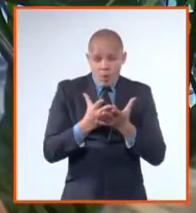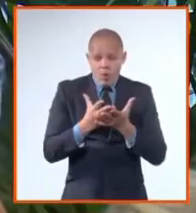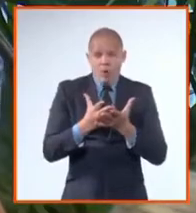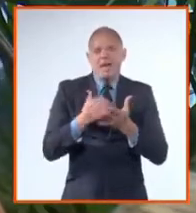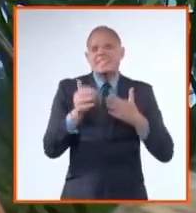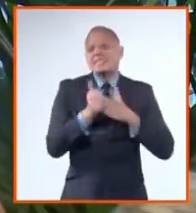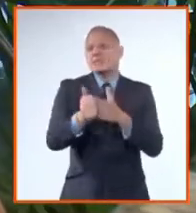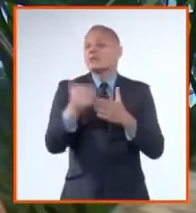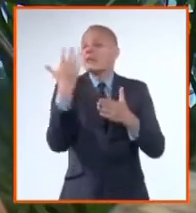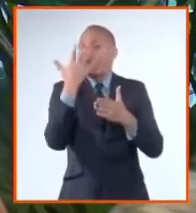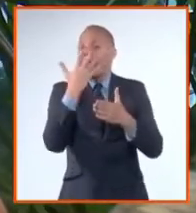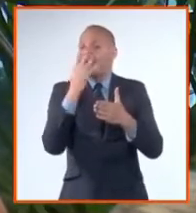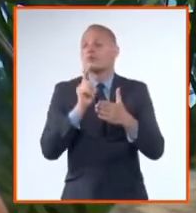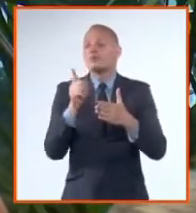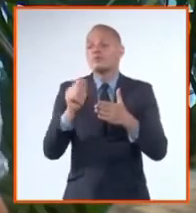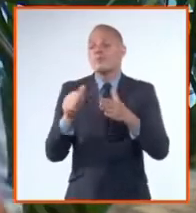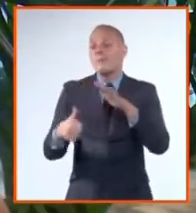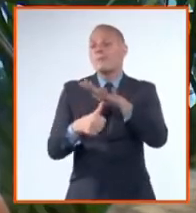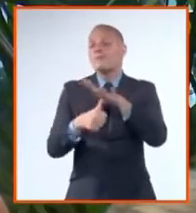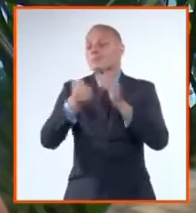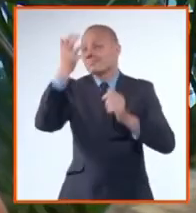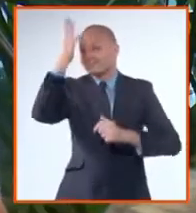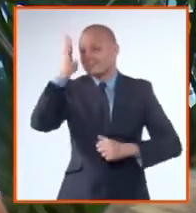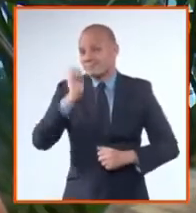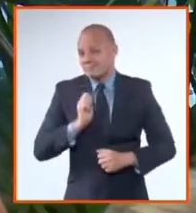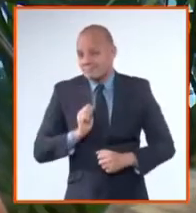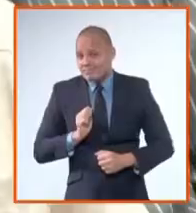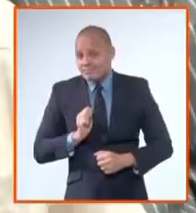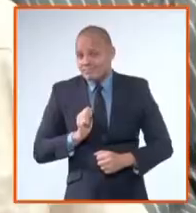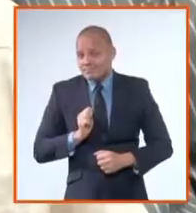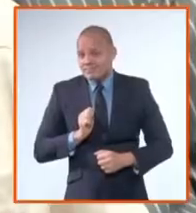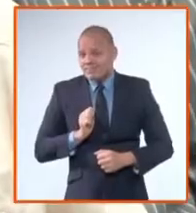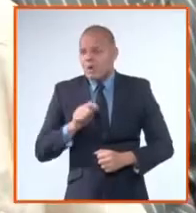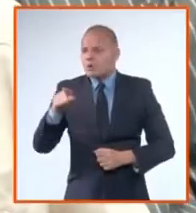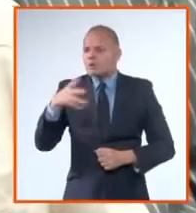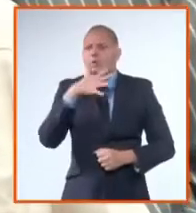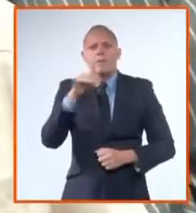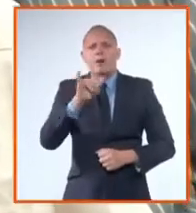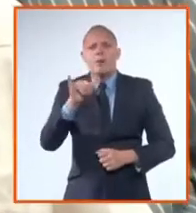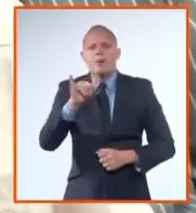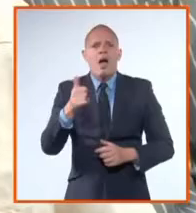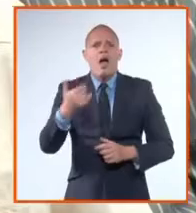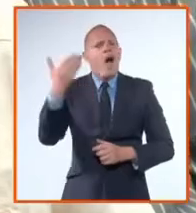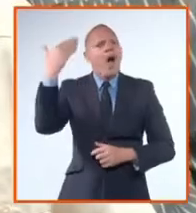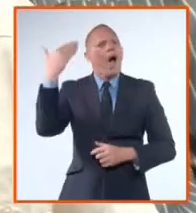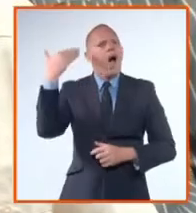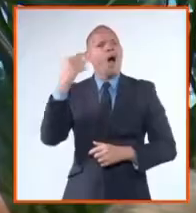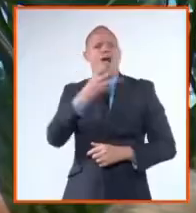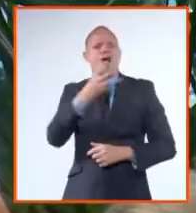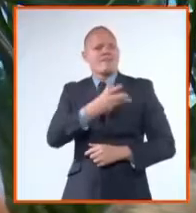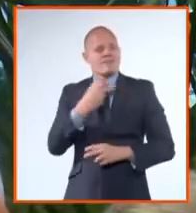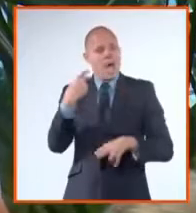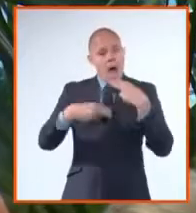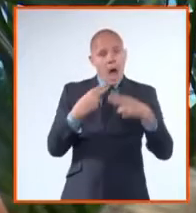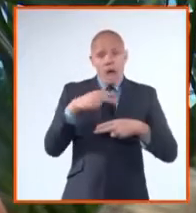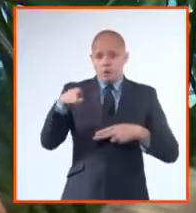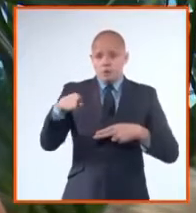Fidel. Ese legado que hizo de la ciencia